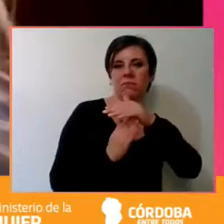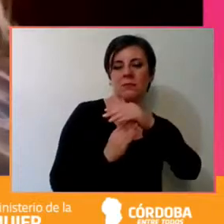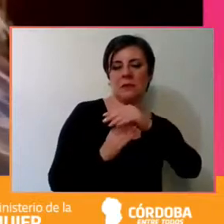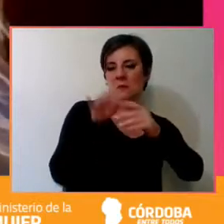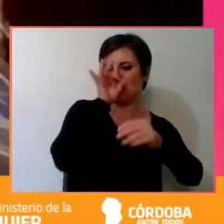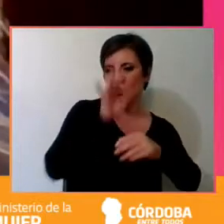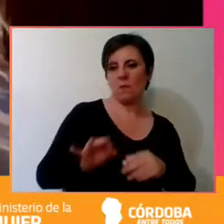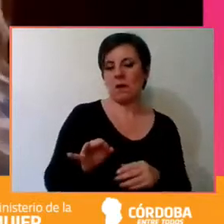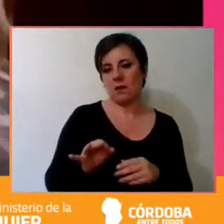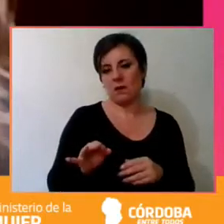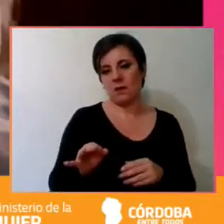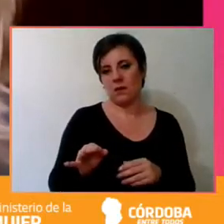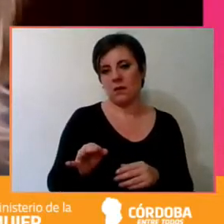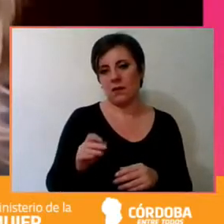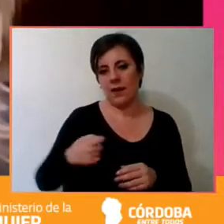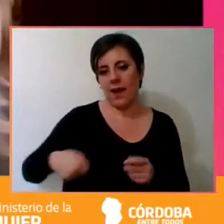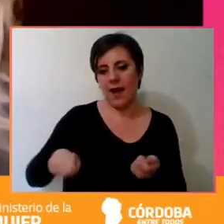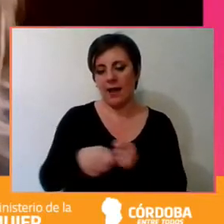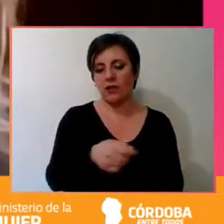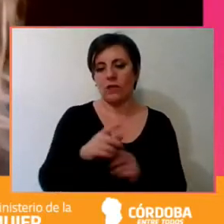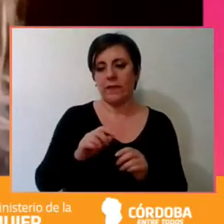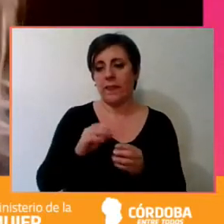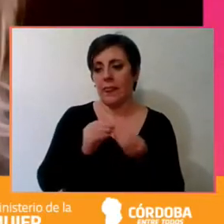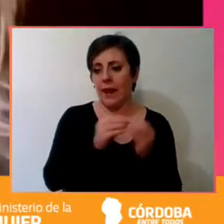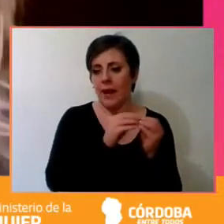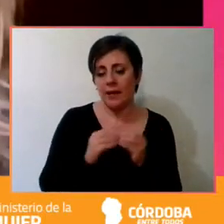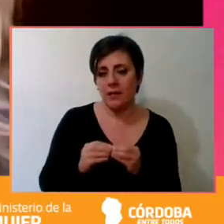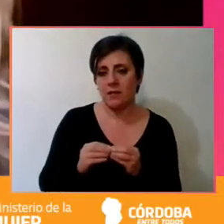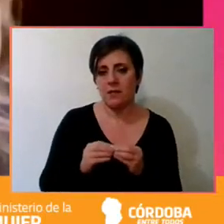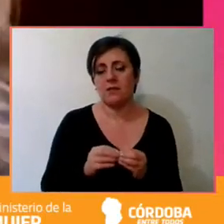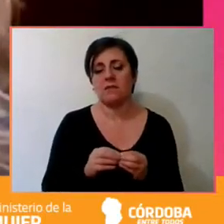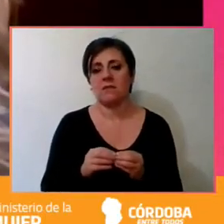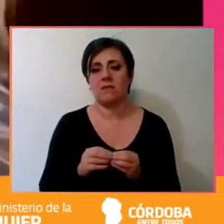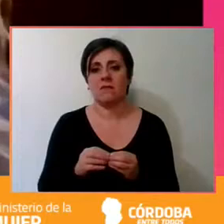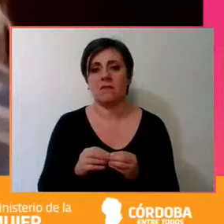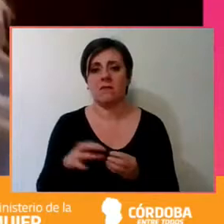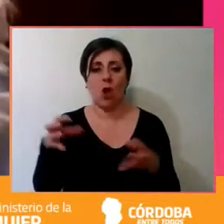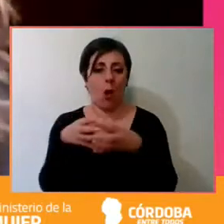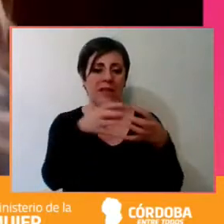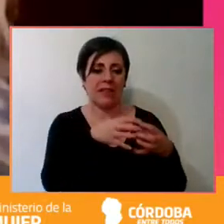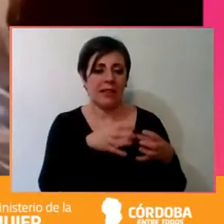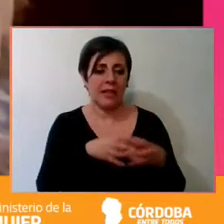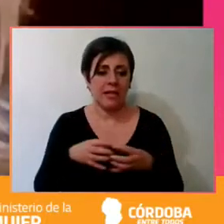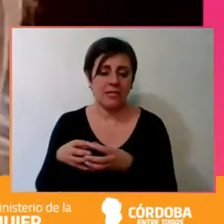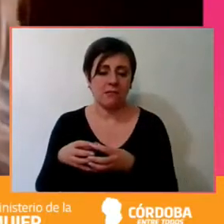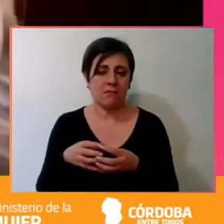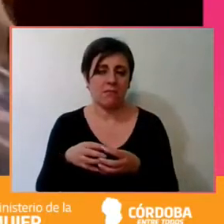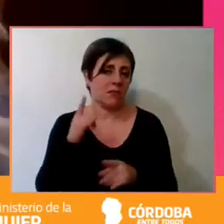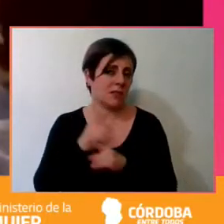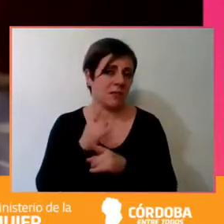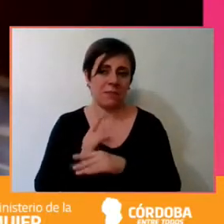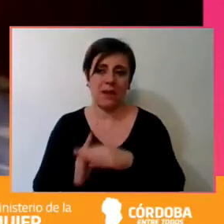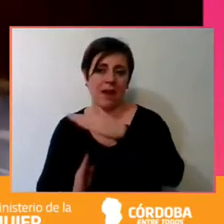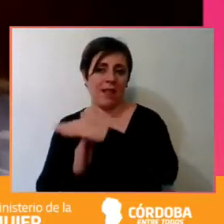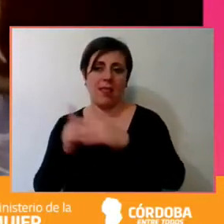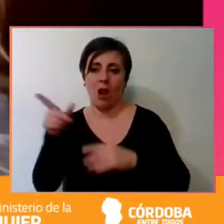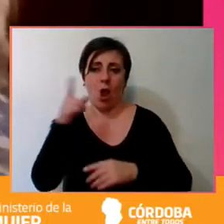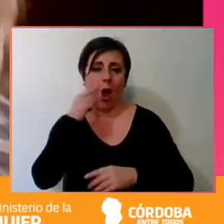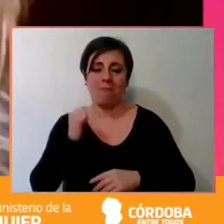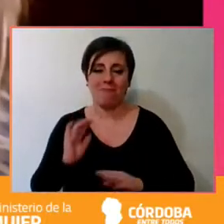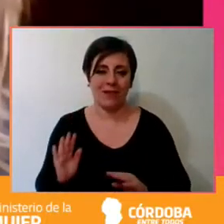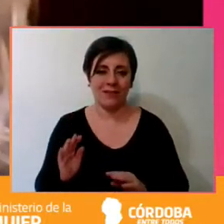central en esta gestión de la crisis. Los comités centrales de crisis han estado liderados generalmente por hombres y los temas